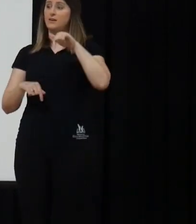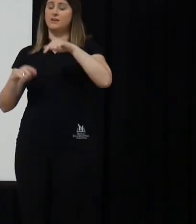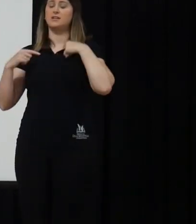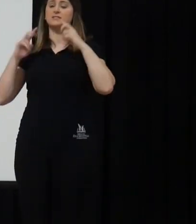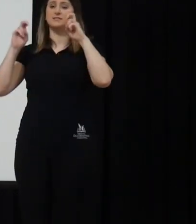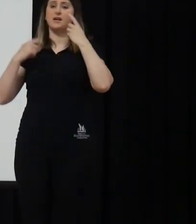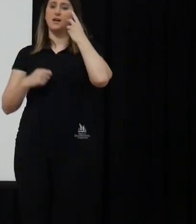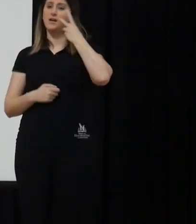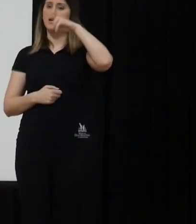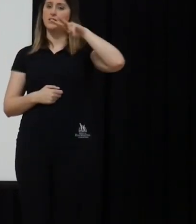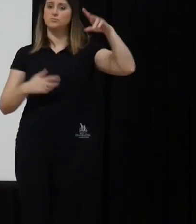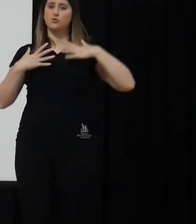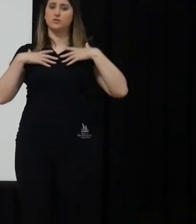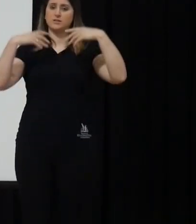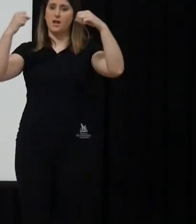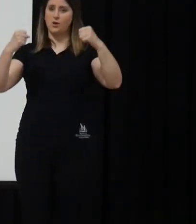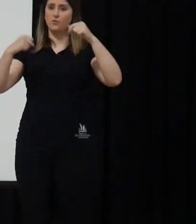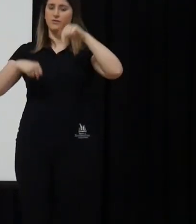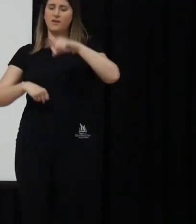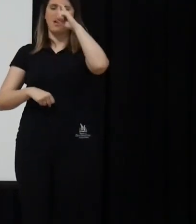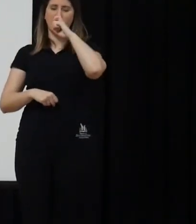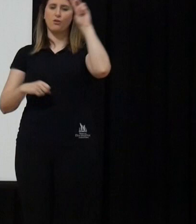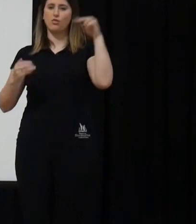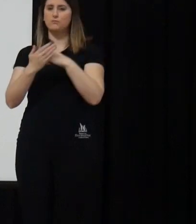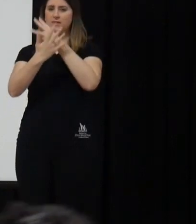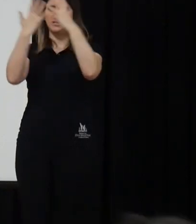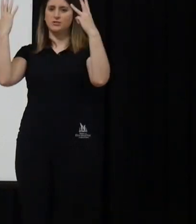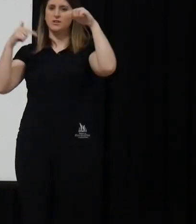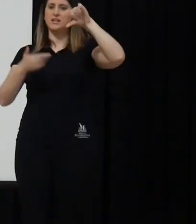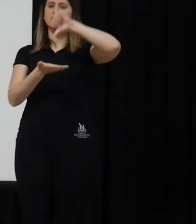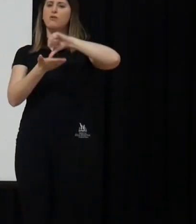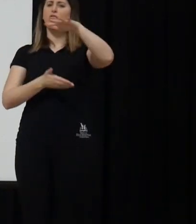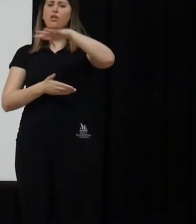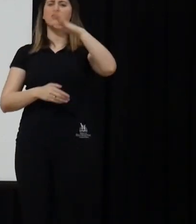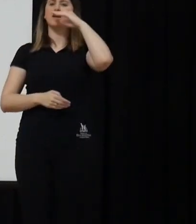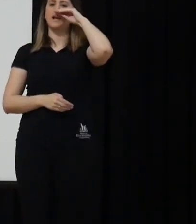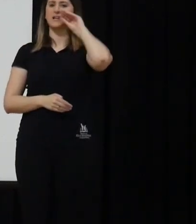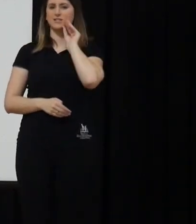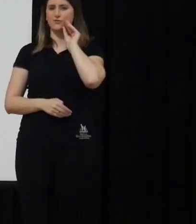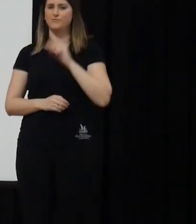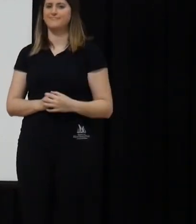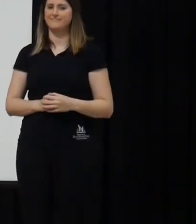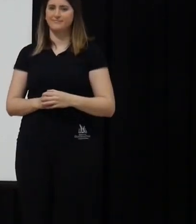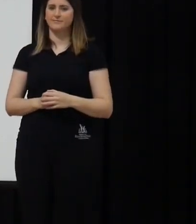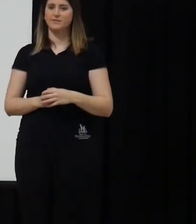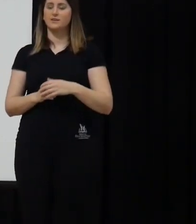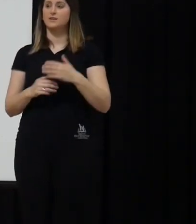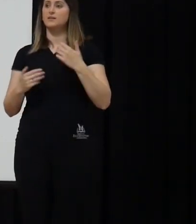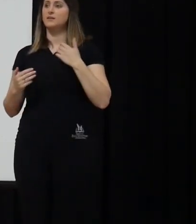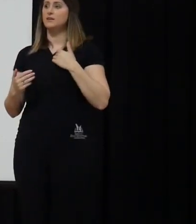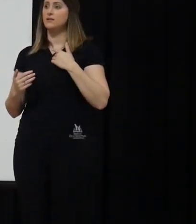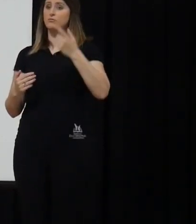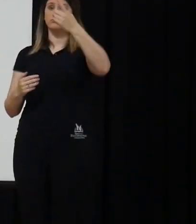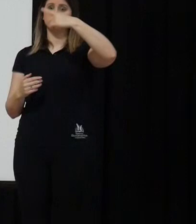Expo Salud de 2018 en la ciudad de Castellón. Creo habéis